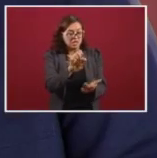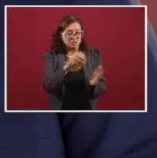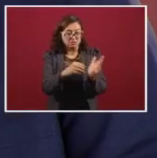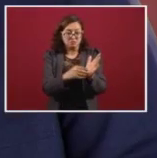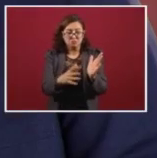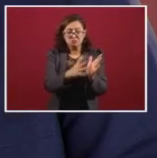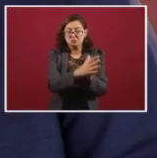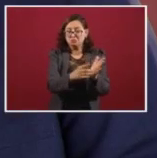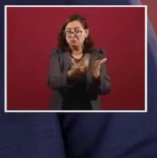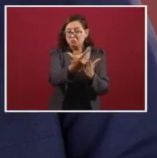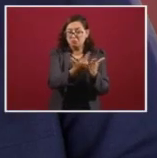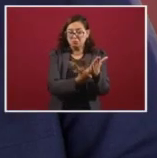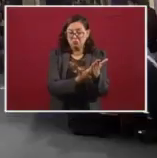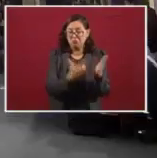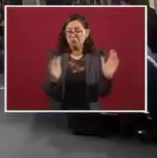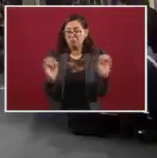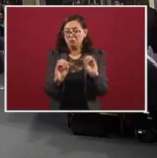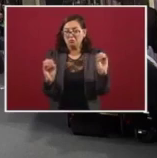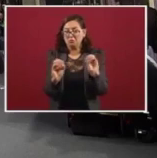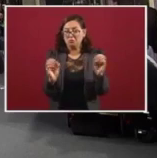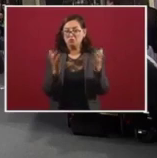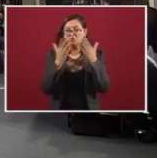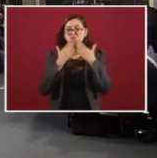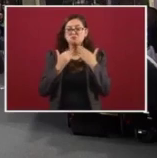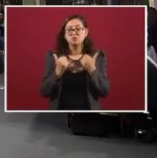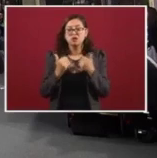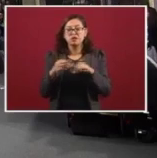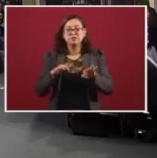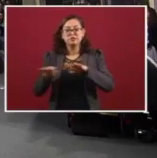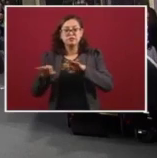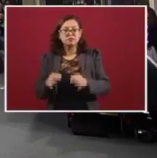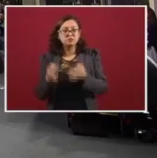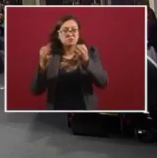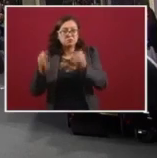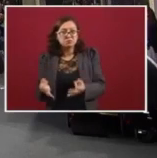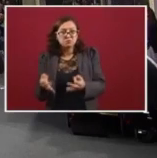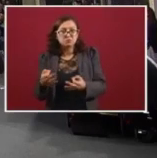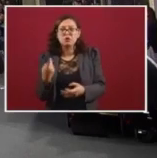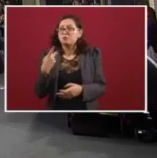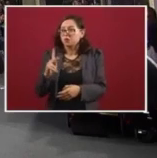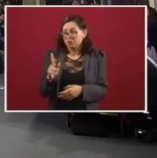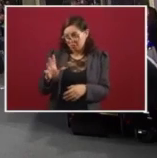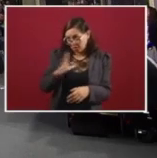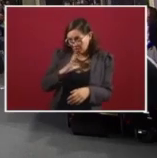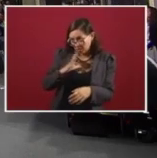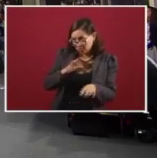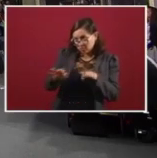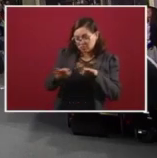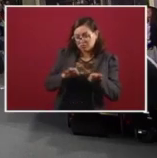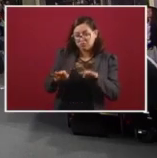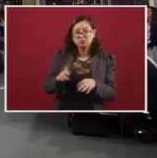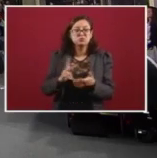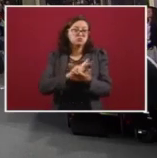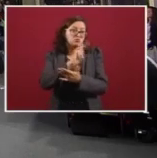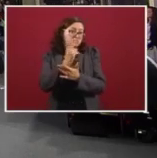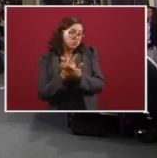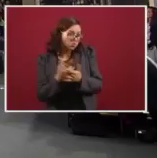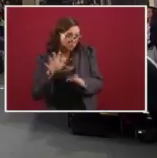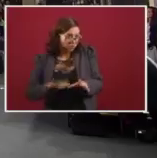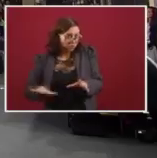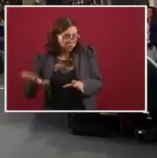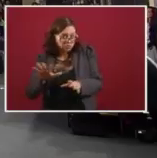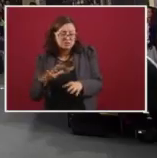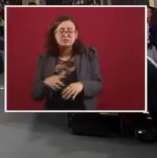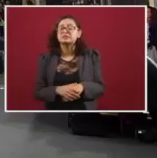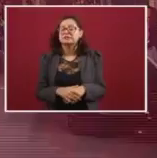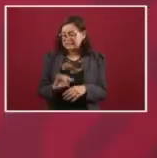Porque no es un, bueno, porque no es un trabajo formal, ¿no? Pero son empleos. Es un programa social. Sí, por eso,